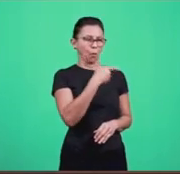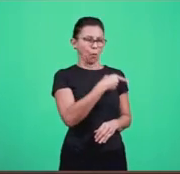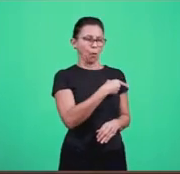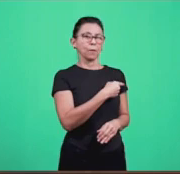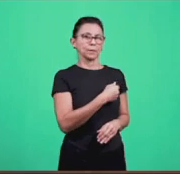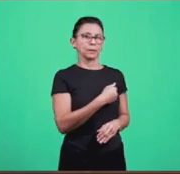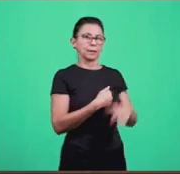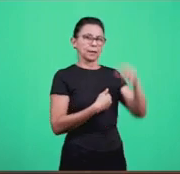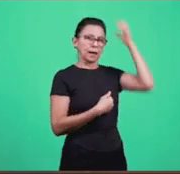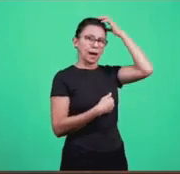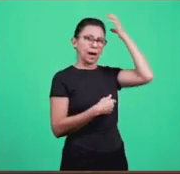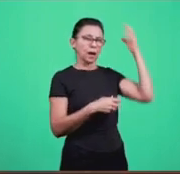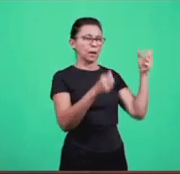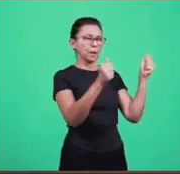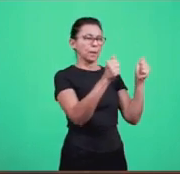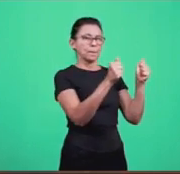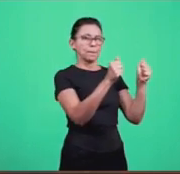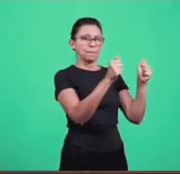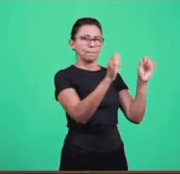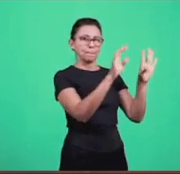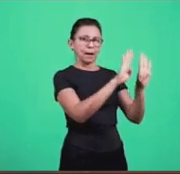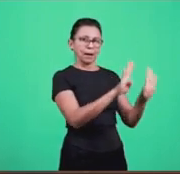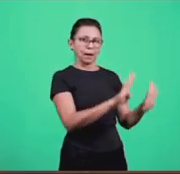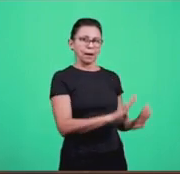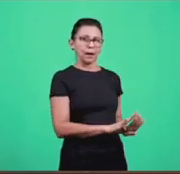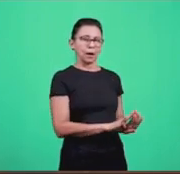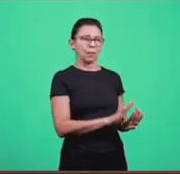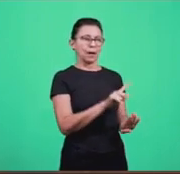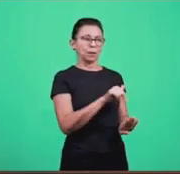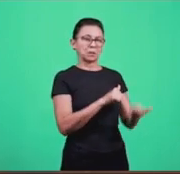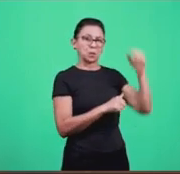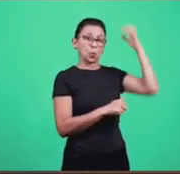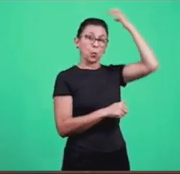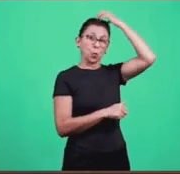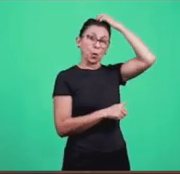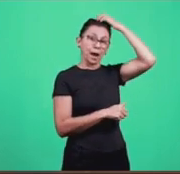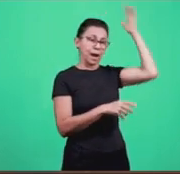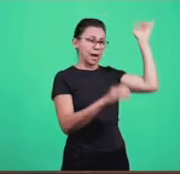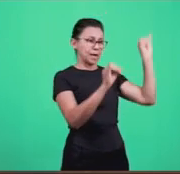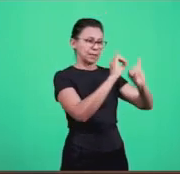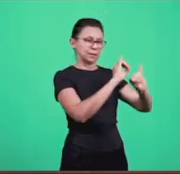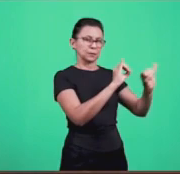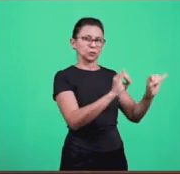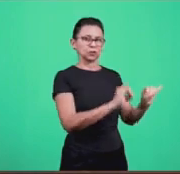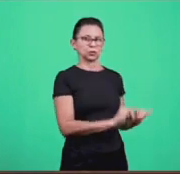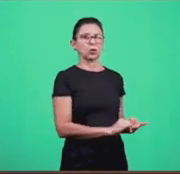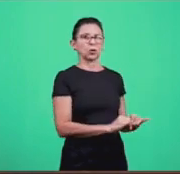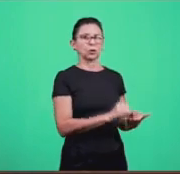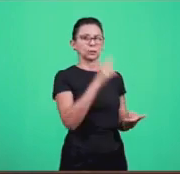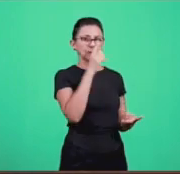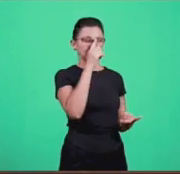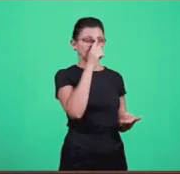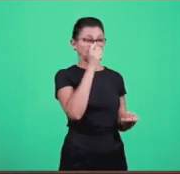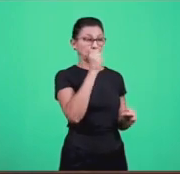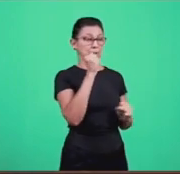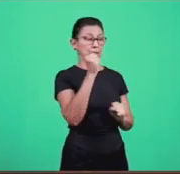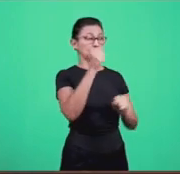Jezabel, ellos tenían a Baal como a su Dios de la